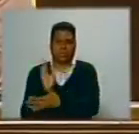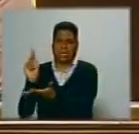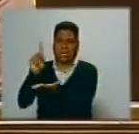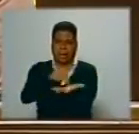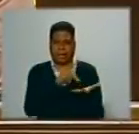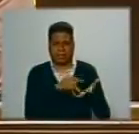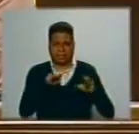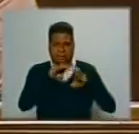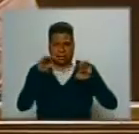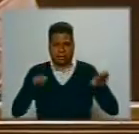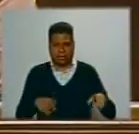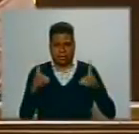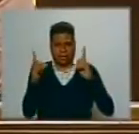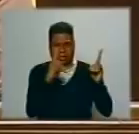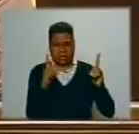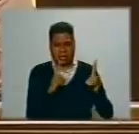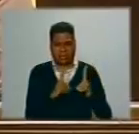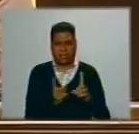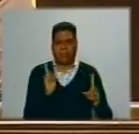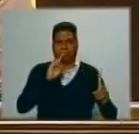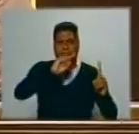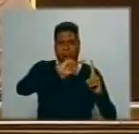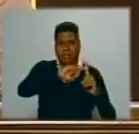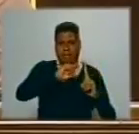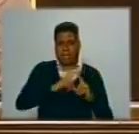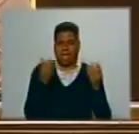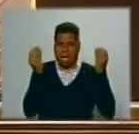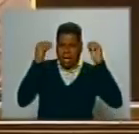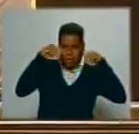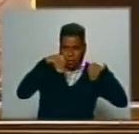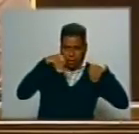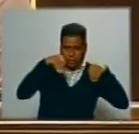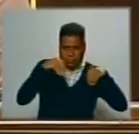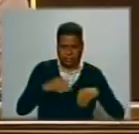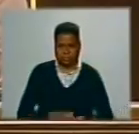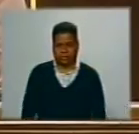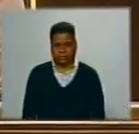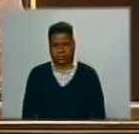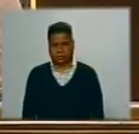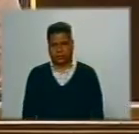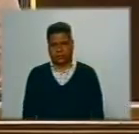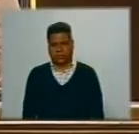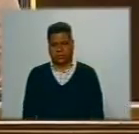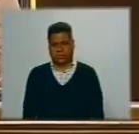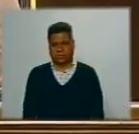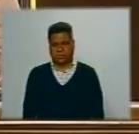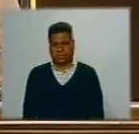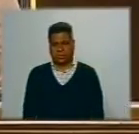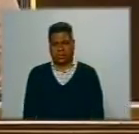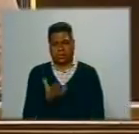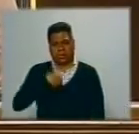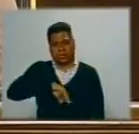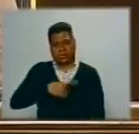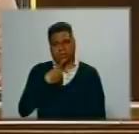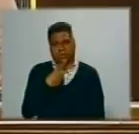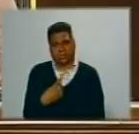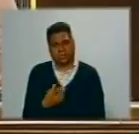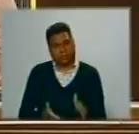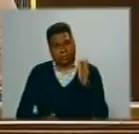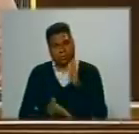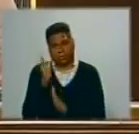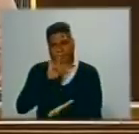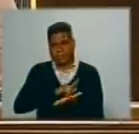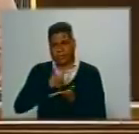de diálogo para sumarlos a este acuerdo. Nosotros habíamos anunciado que iríamos a República